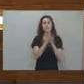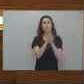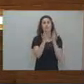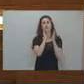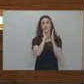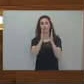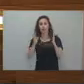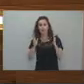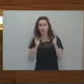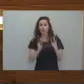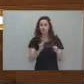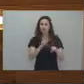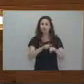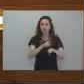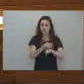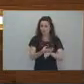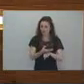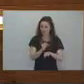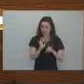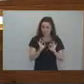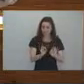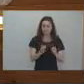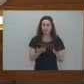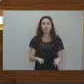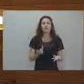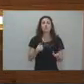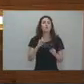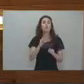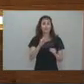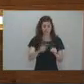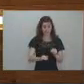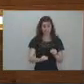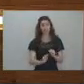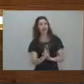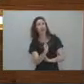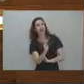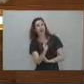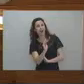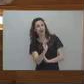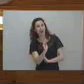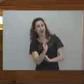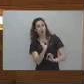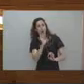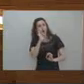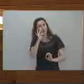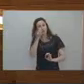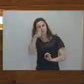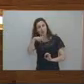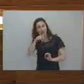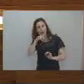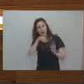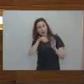Así pasaba el tiempo mi abuelo cuando tenía tiempo libre. Cuando yo le pregunté de pequeño, cuando oía en la escuela aquello de la OTAN, de si entrar así o